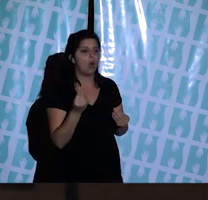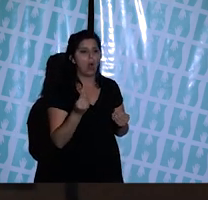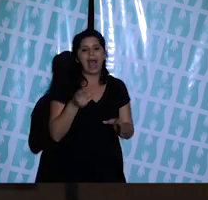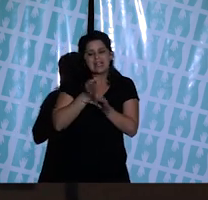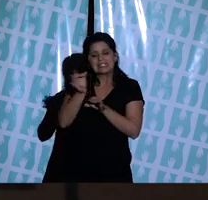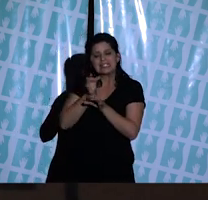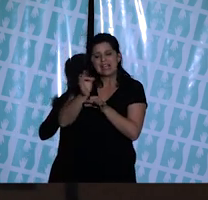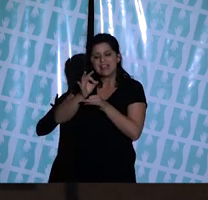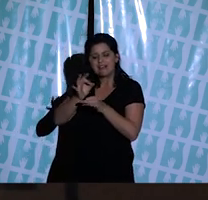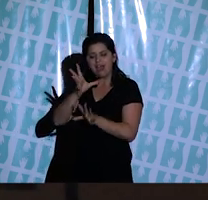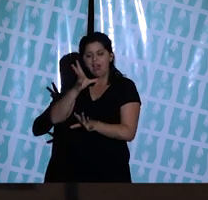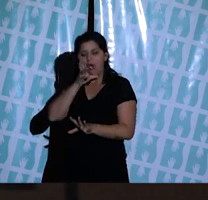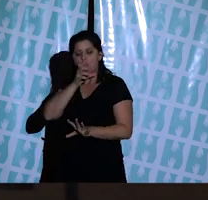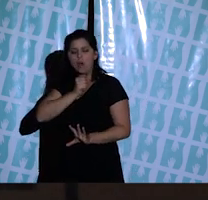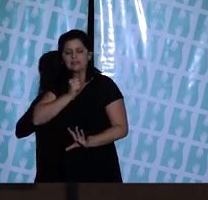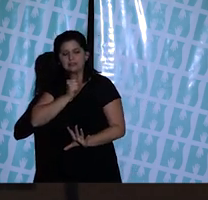fumar